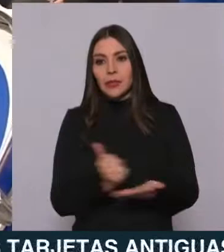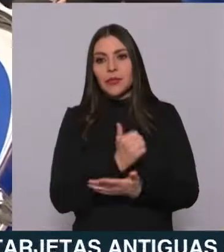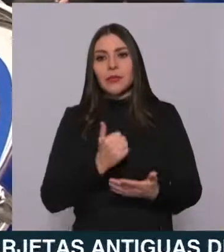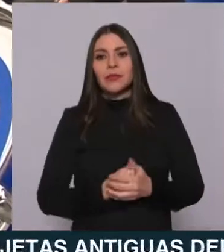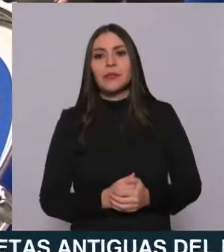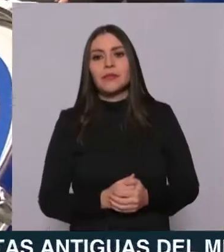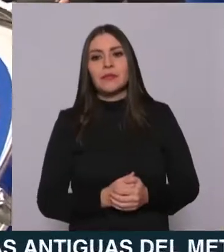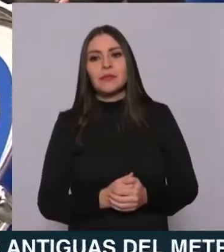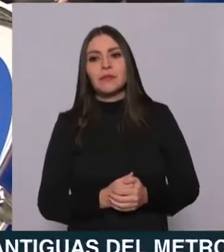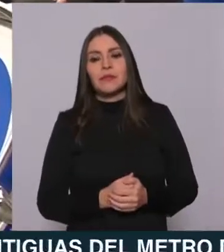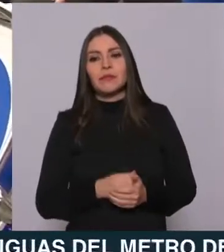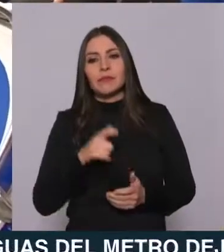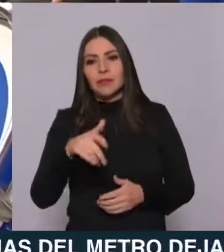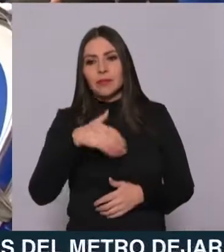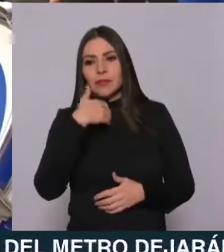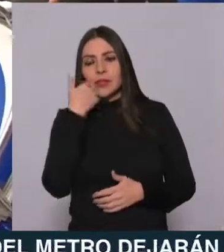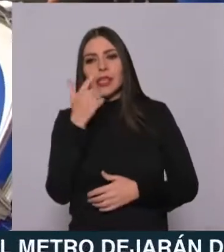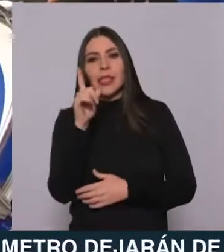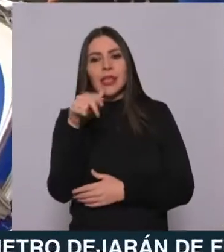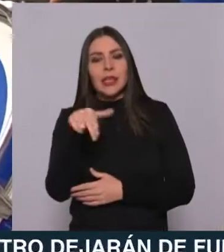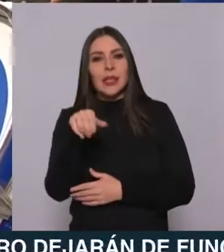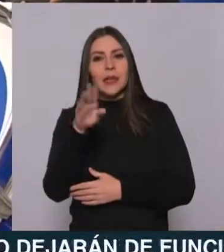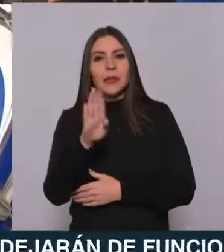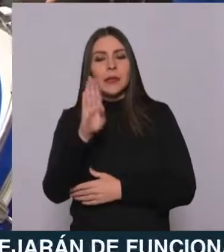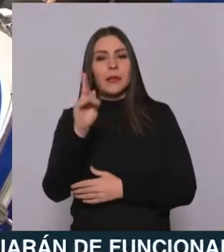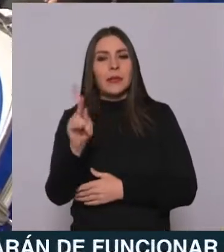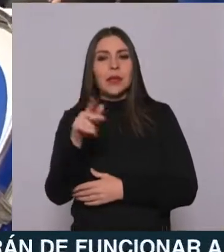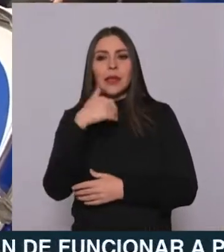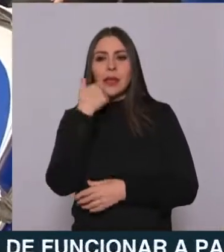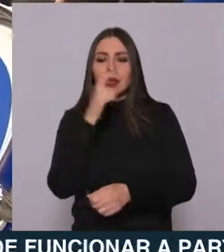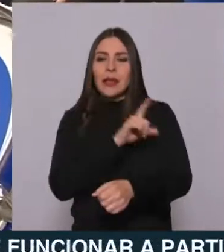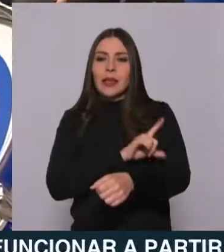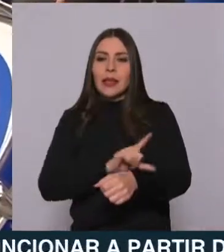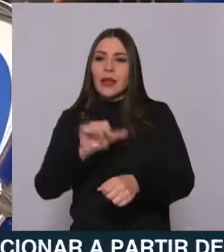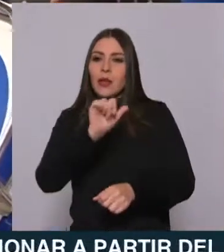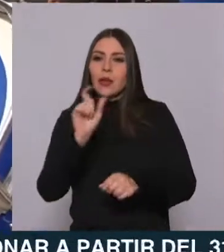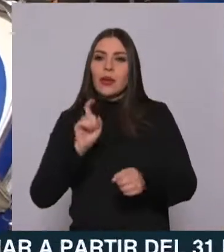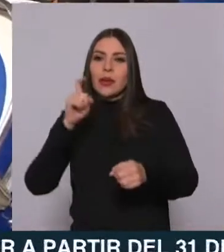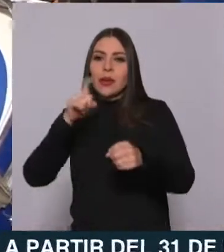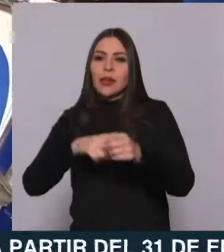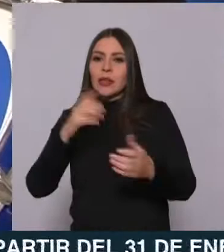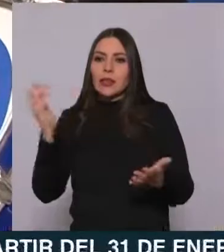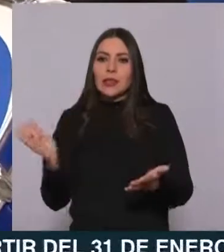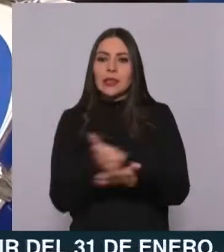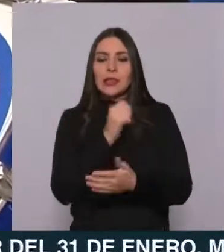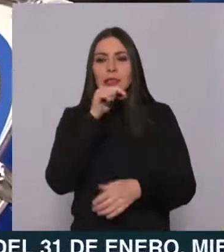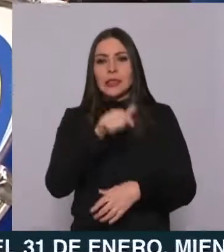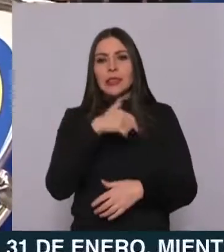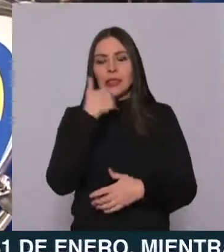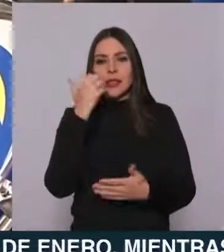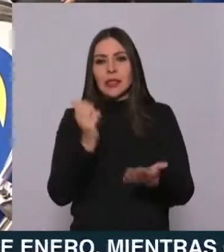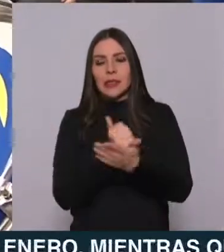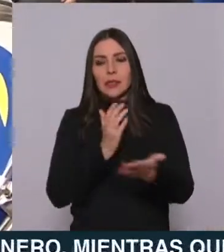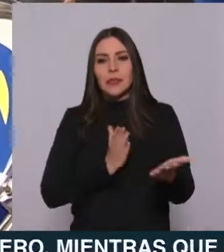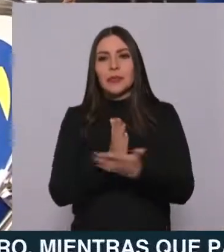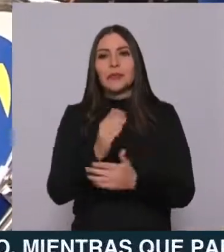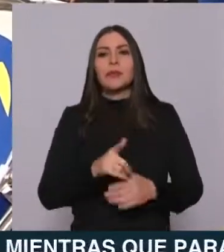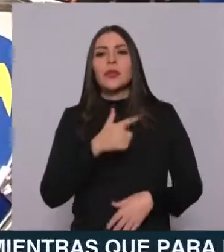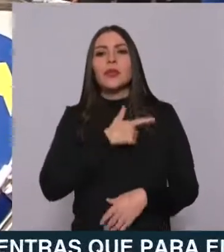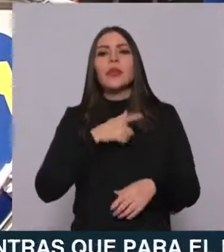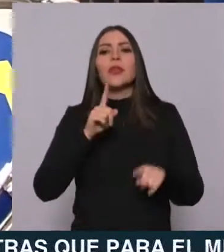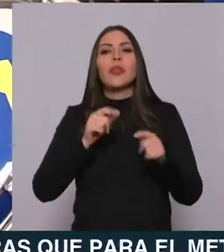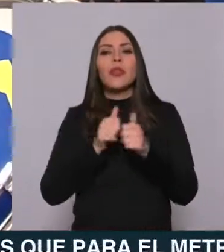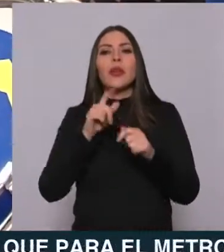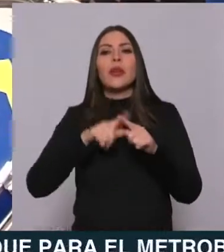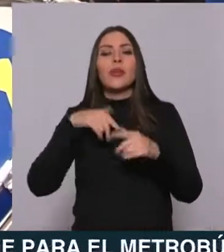queremos despedirnos de la LNBP como campeones e irnos a la G-League como recién campeones de la LNBP. ¿A quién te gustaría enfrentar?